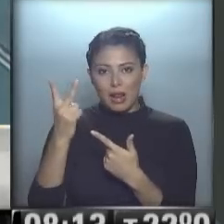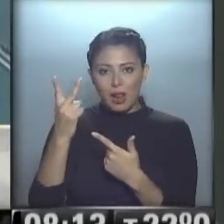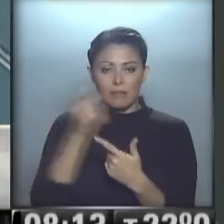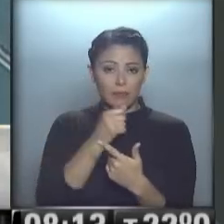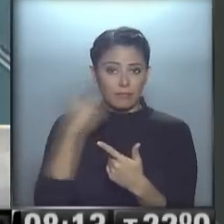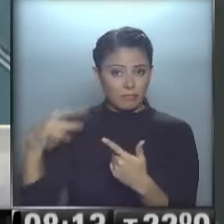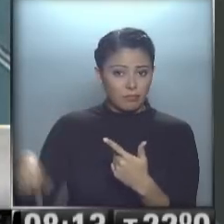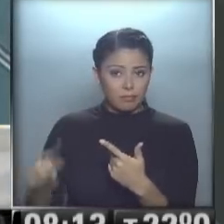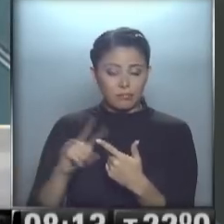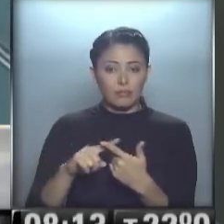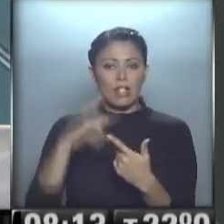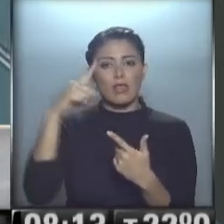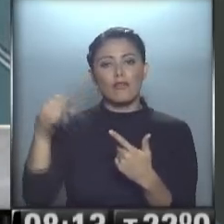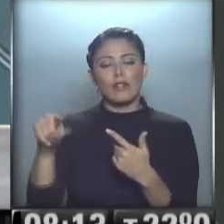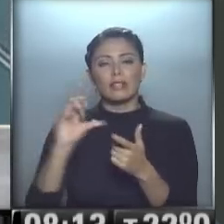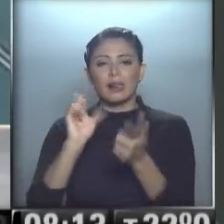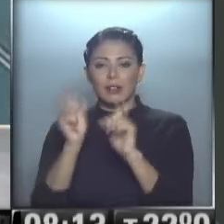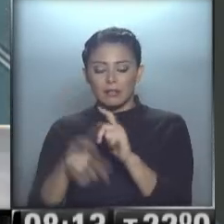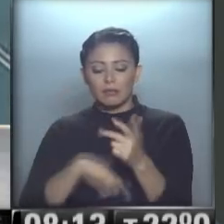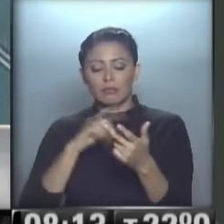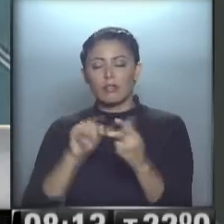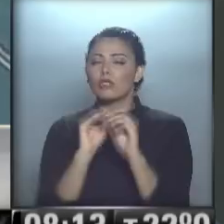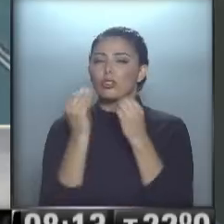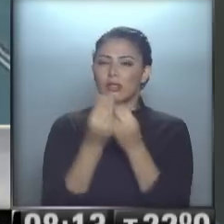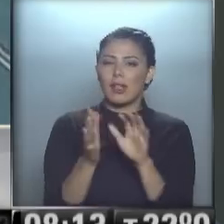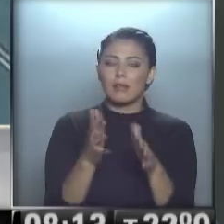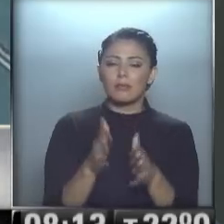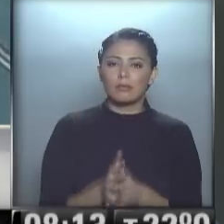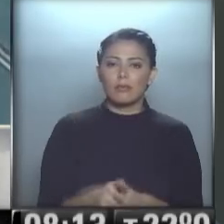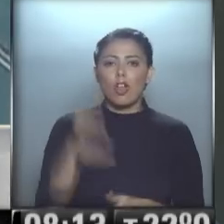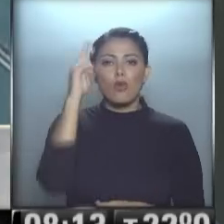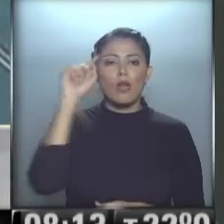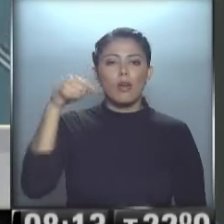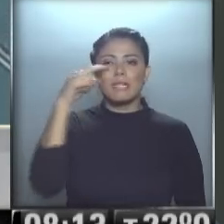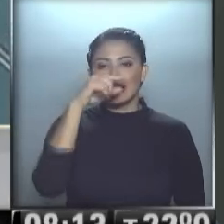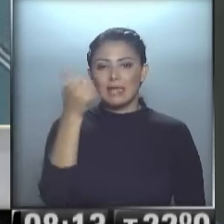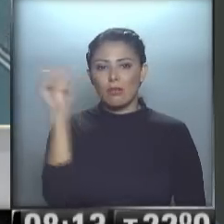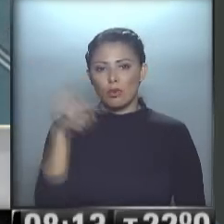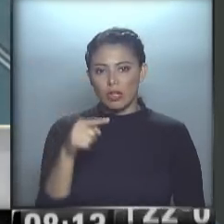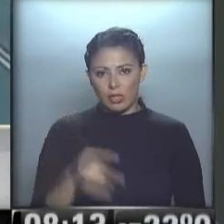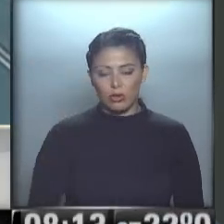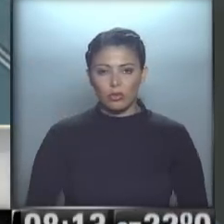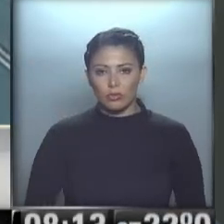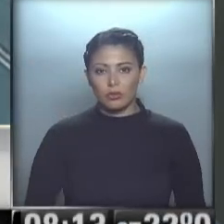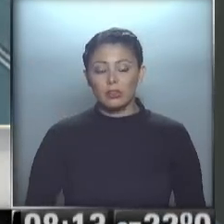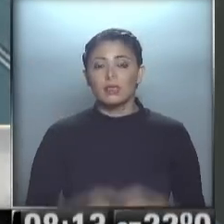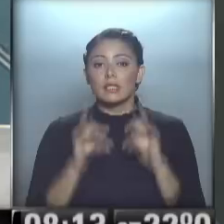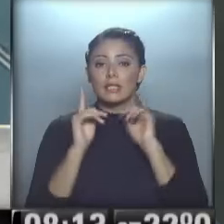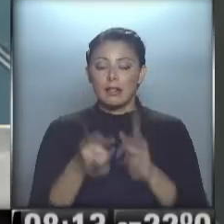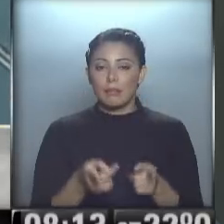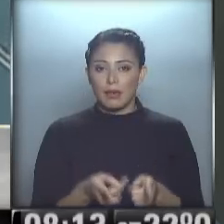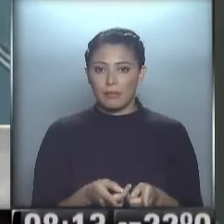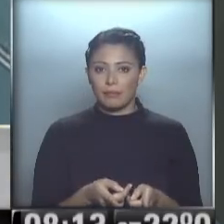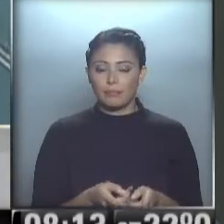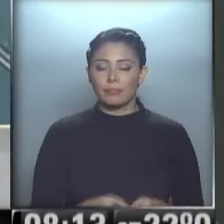medicamentos con distintos tipos de variación y en promedio cerca de 9,76 por. a su vez también